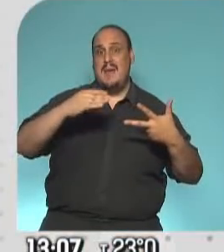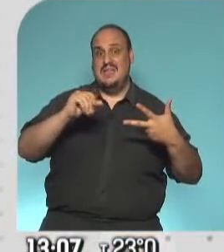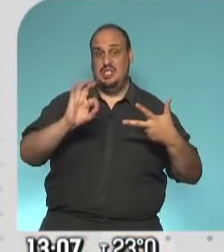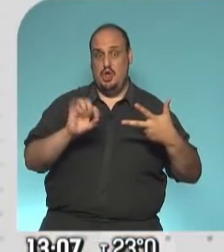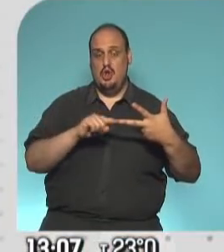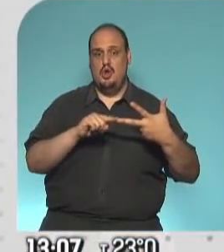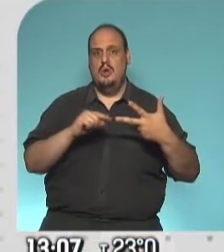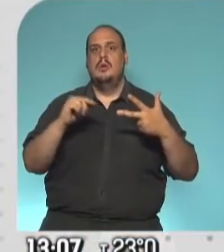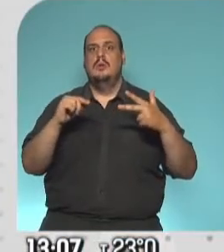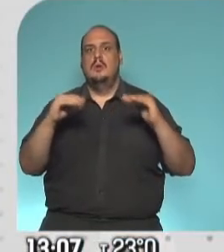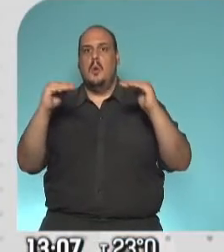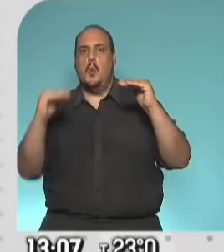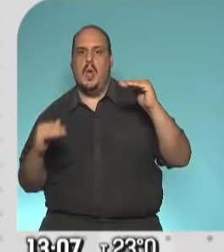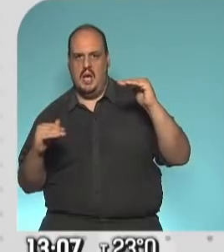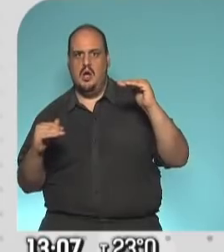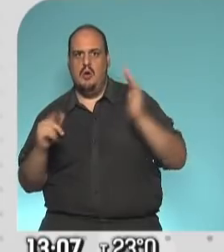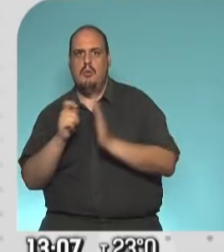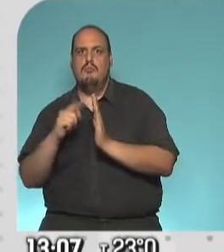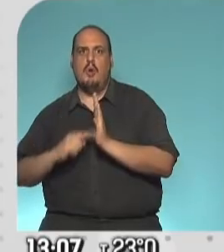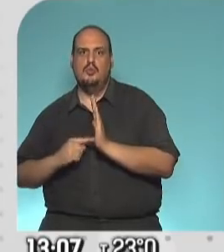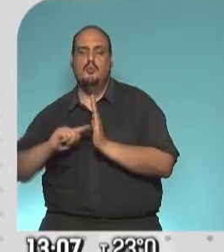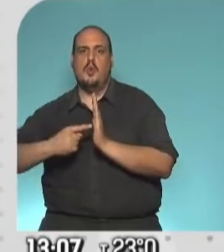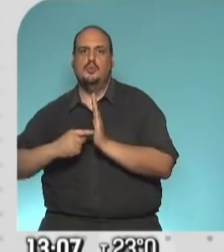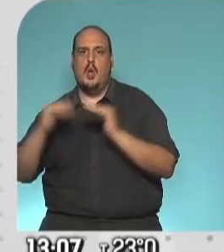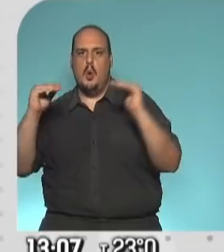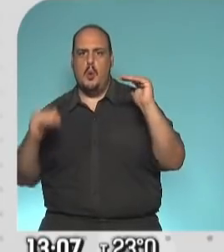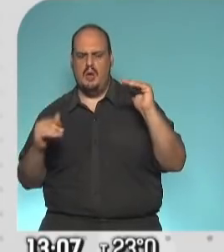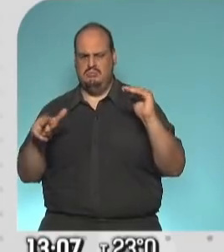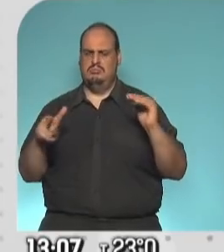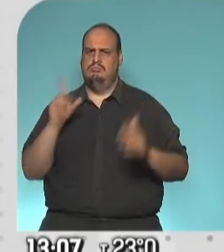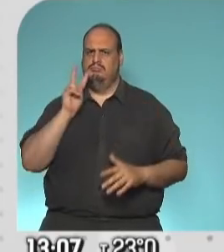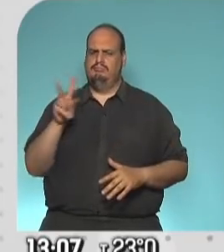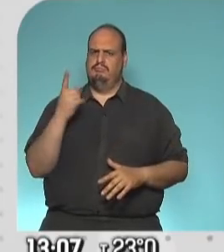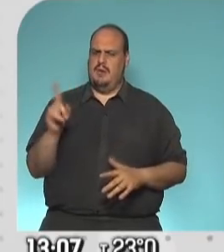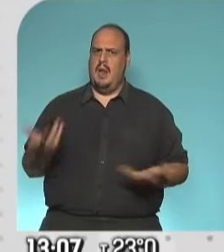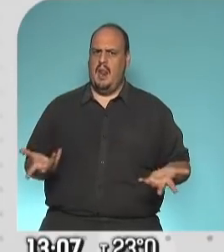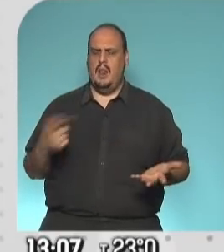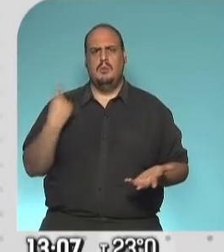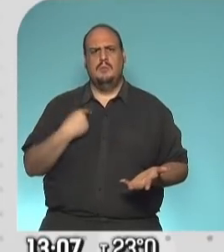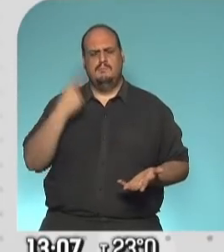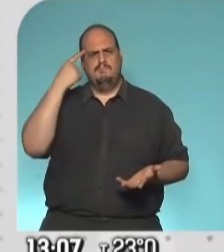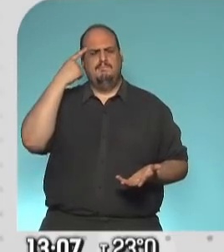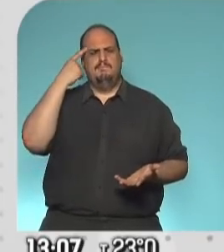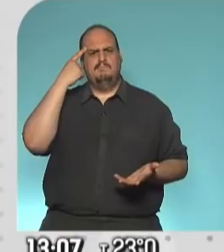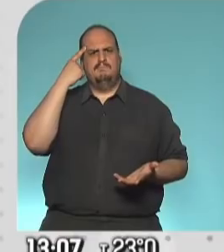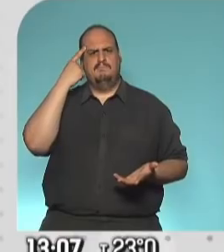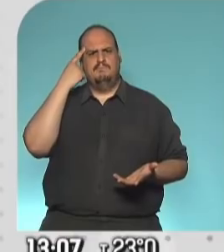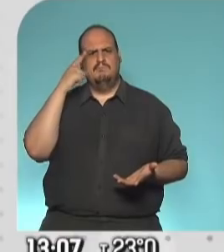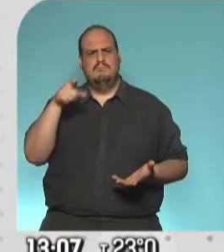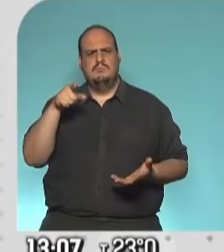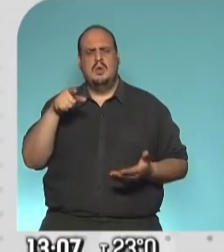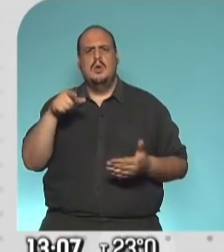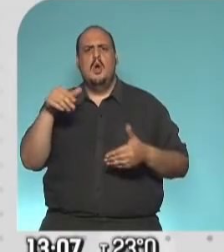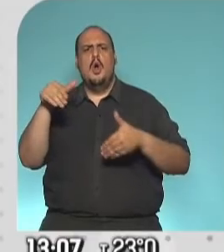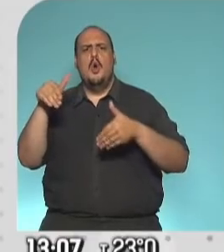destacar, bajó unos puntos en las encuestas, lo cual era llamativo, ¿no? Porque la pregunta que uno se hacía es ¿qué iba a pasar con esos